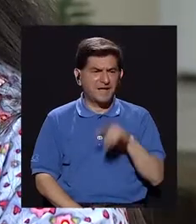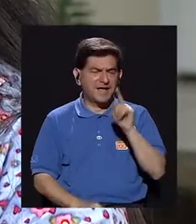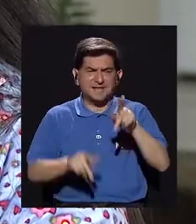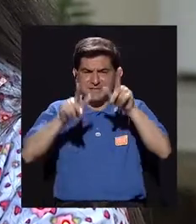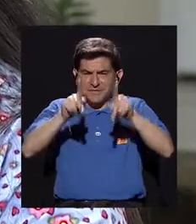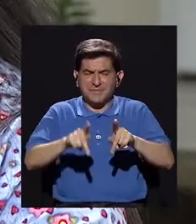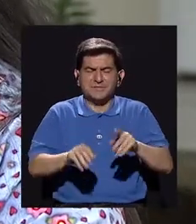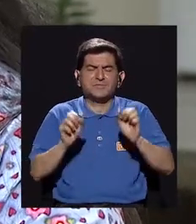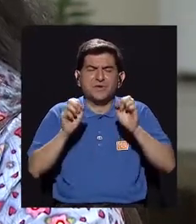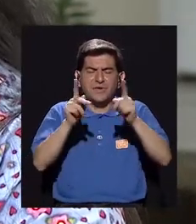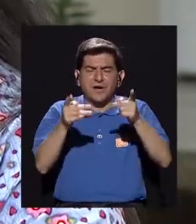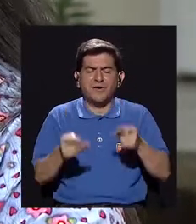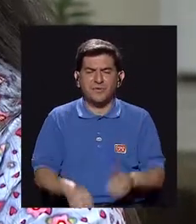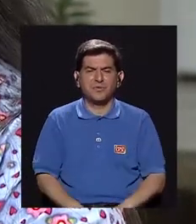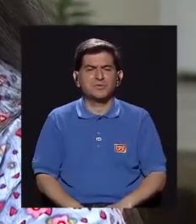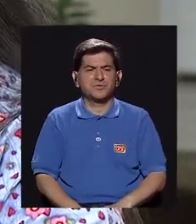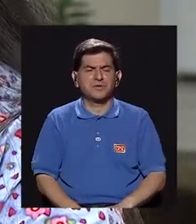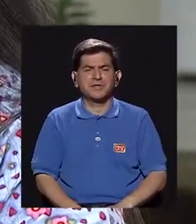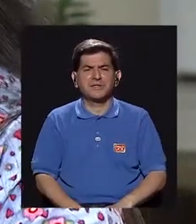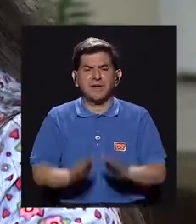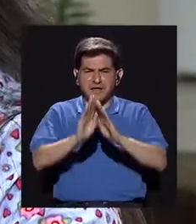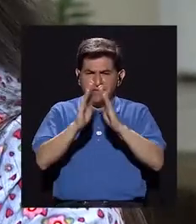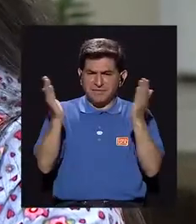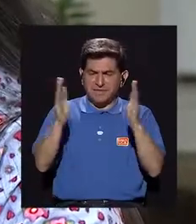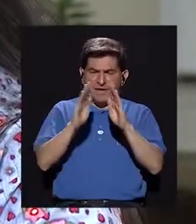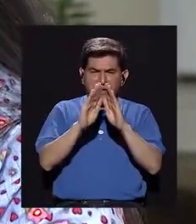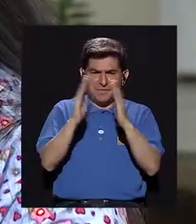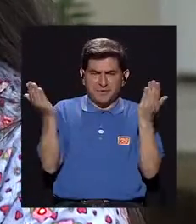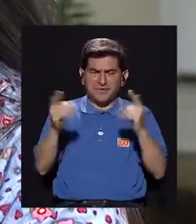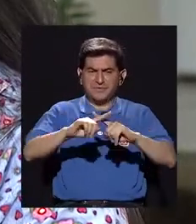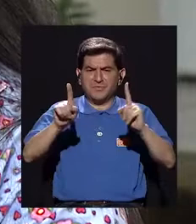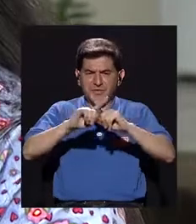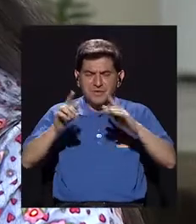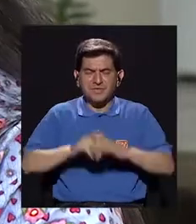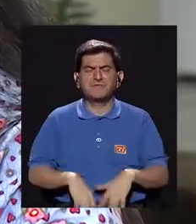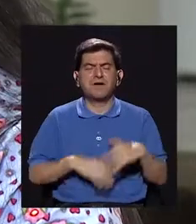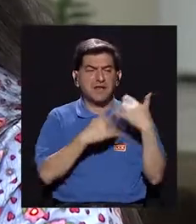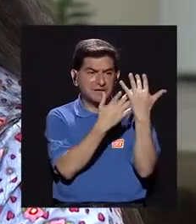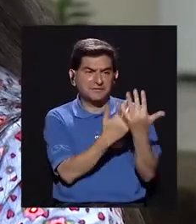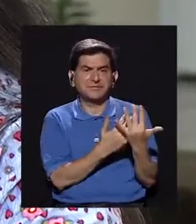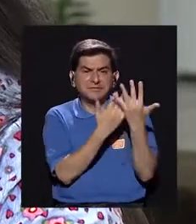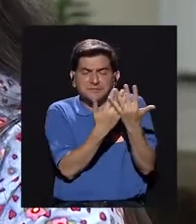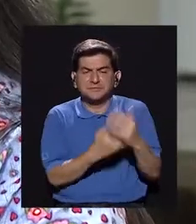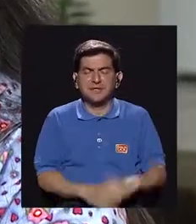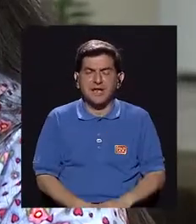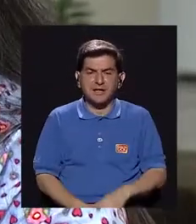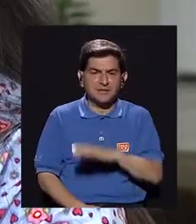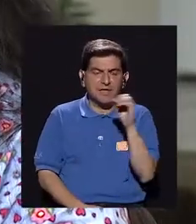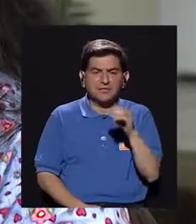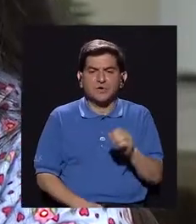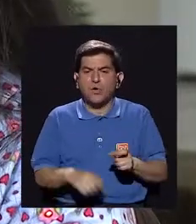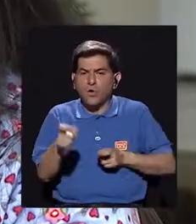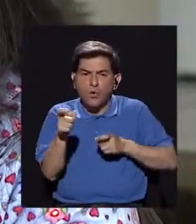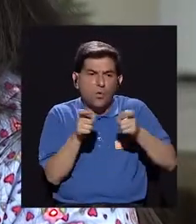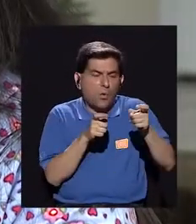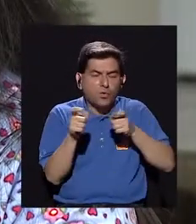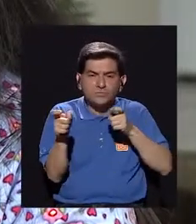no tenga o se dé la oportunidad de poder abrir muchas puertas, ¿verdad? Muchas expectativas, mucho